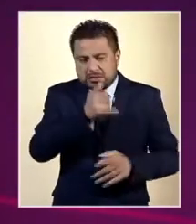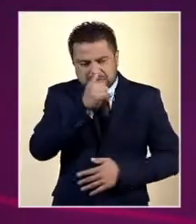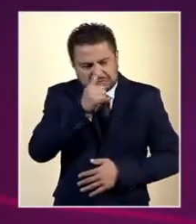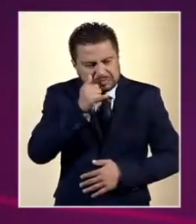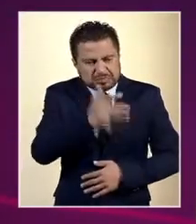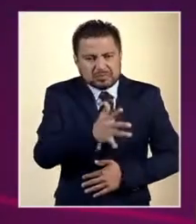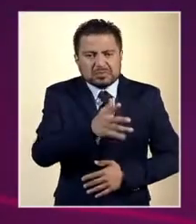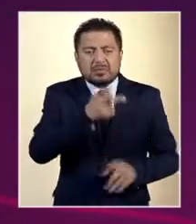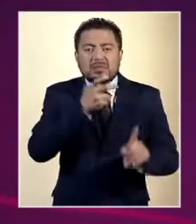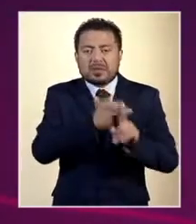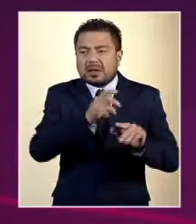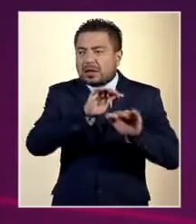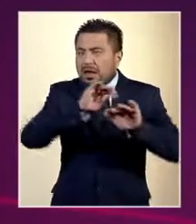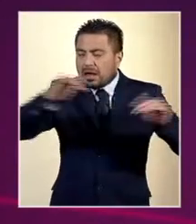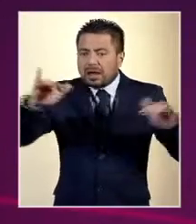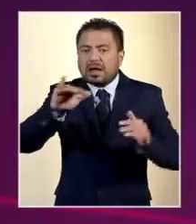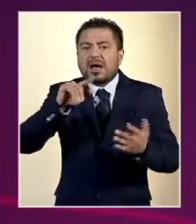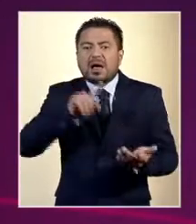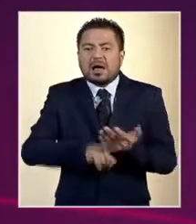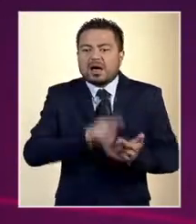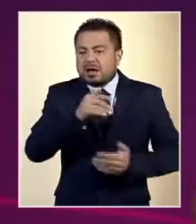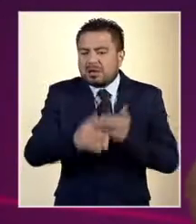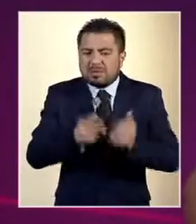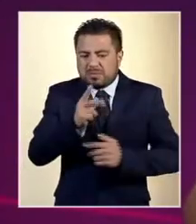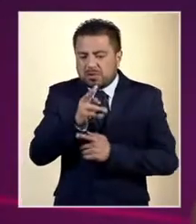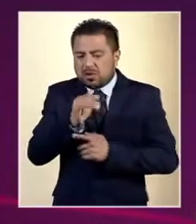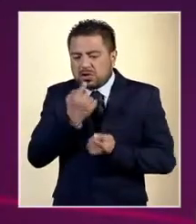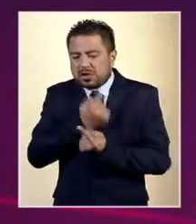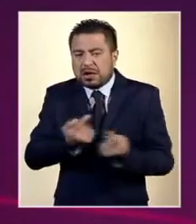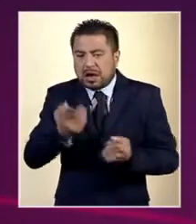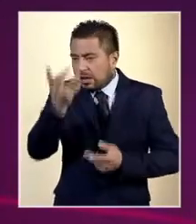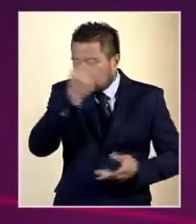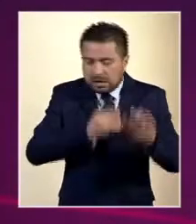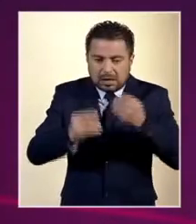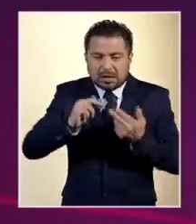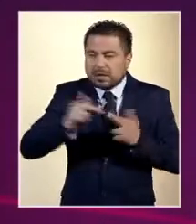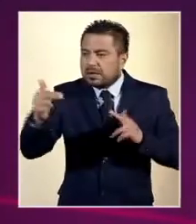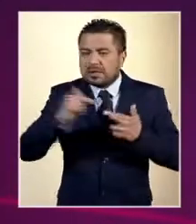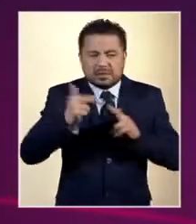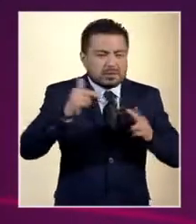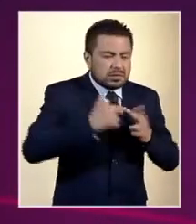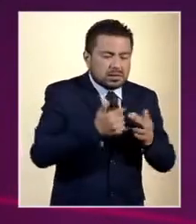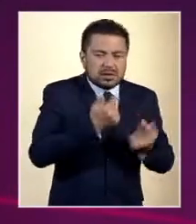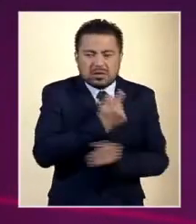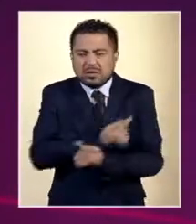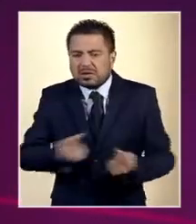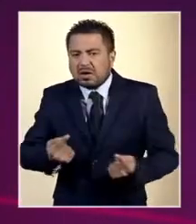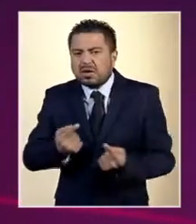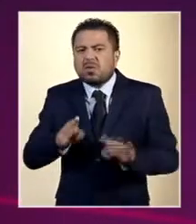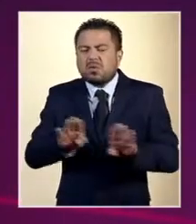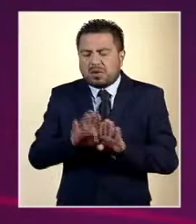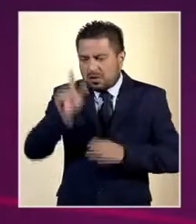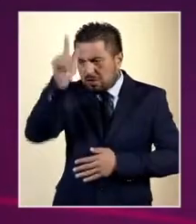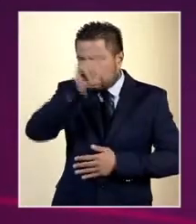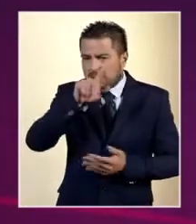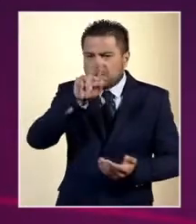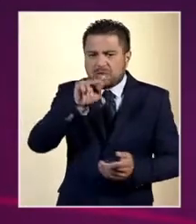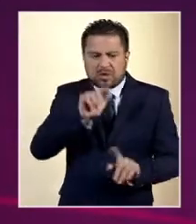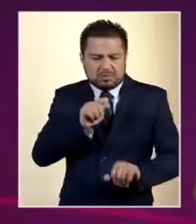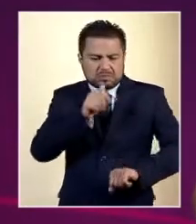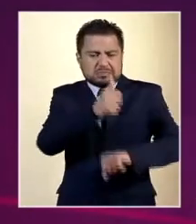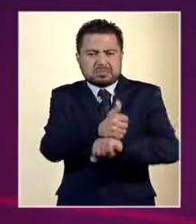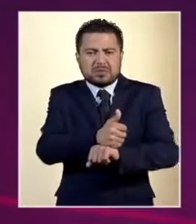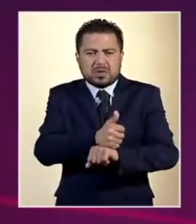exige que estos adultos que estamos en ProNiños aprendamos a relacionarnos desde una lógica no